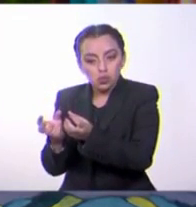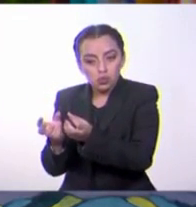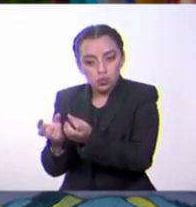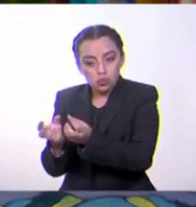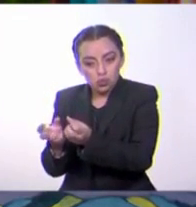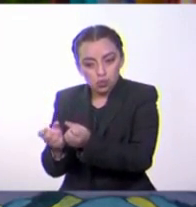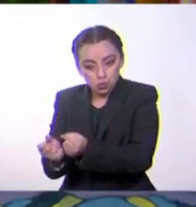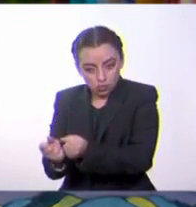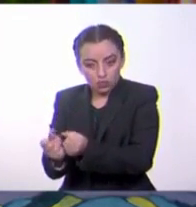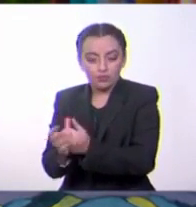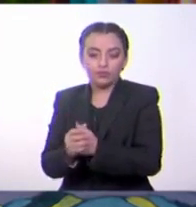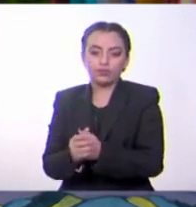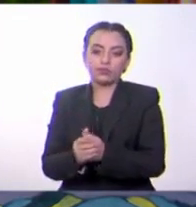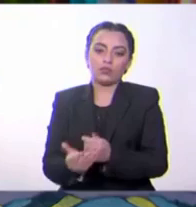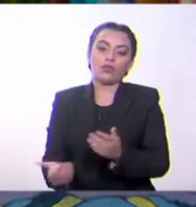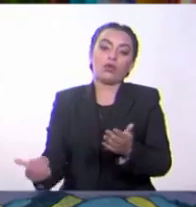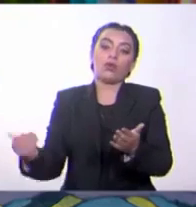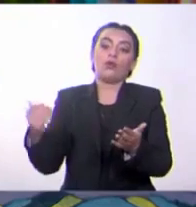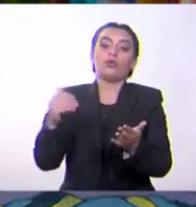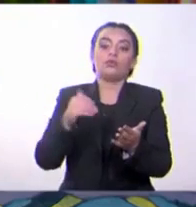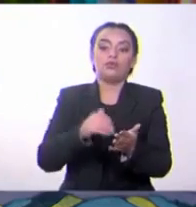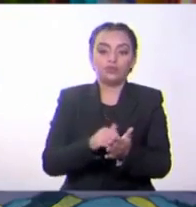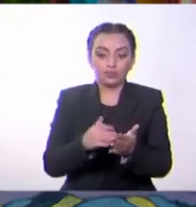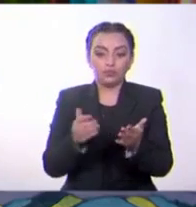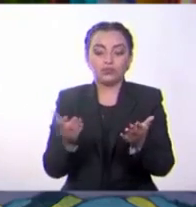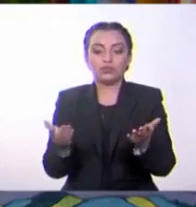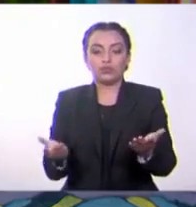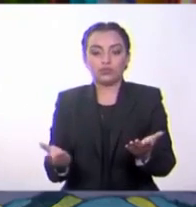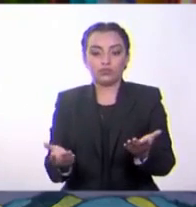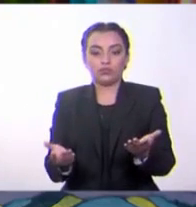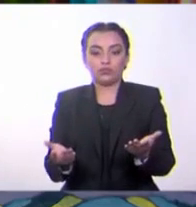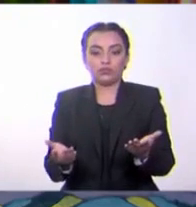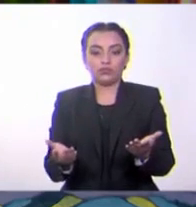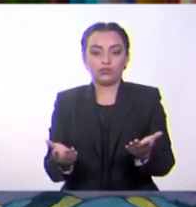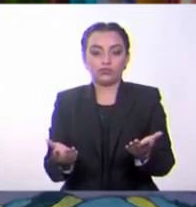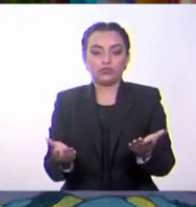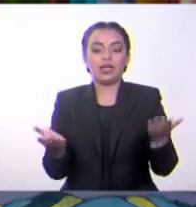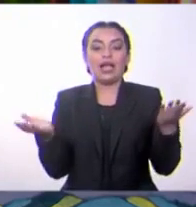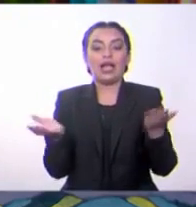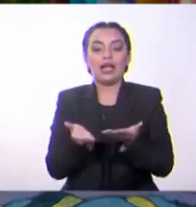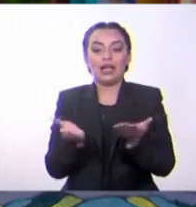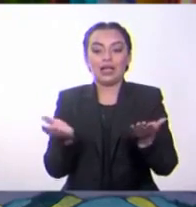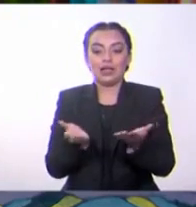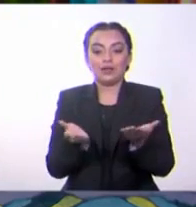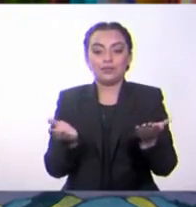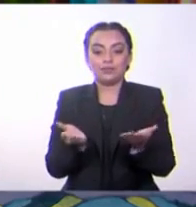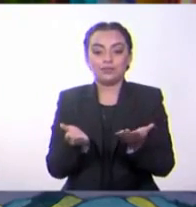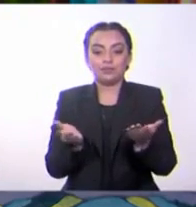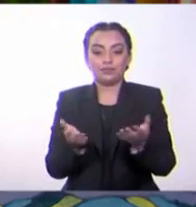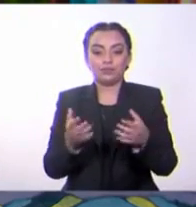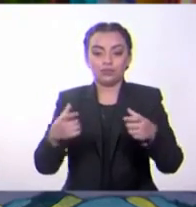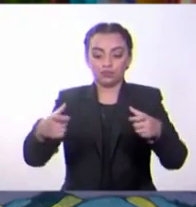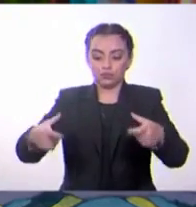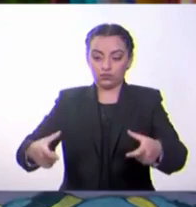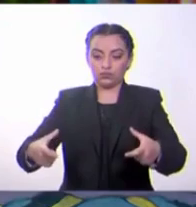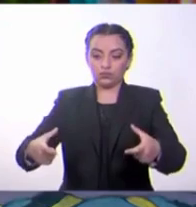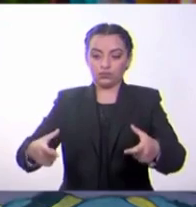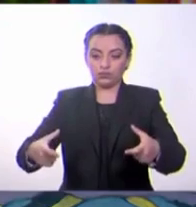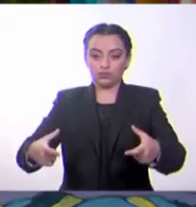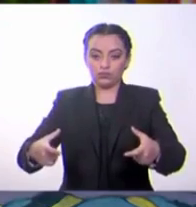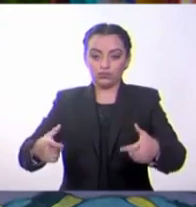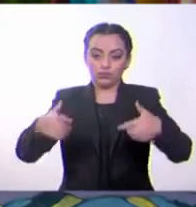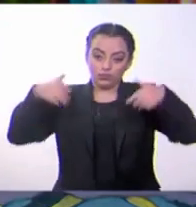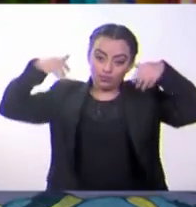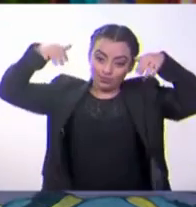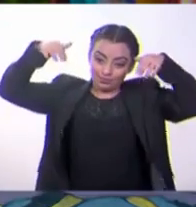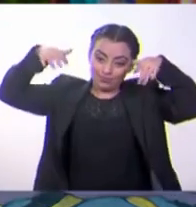Ahora repitamos este mismo experimento, pero hagamos o simulemos que estos son suelos en pendientes o